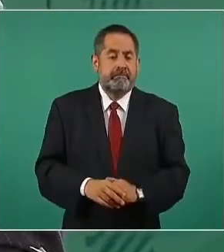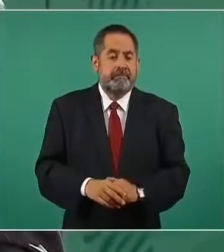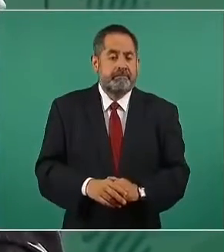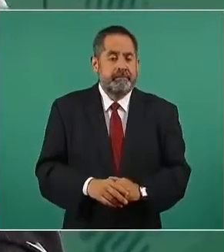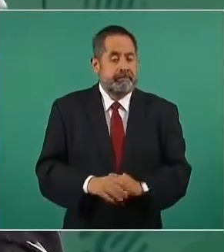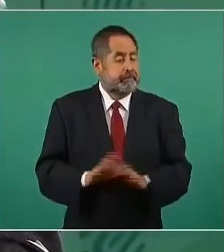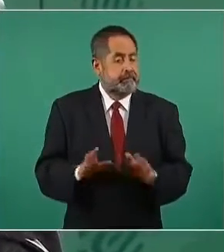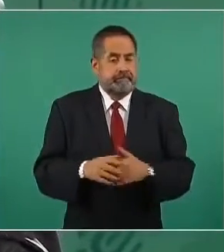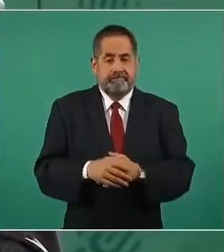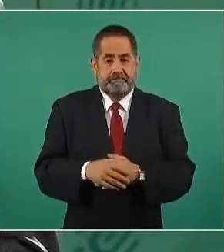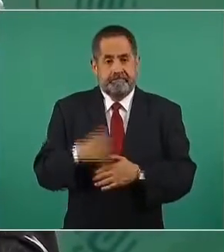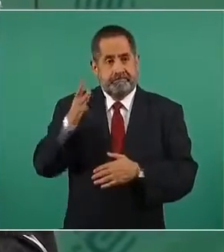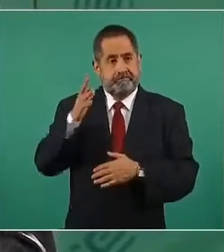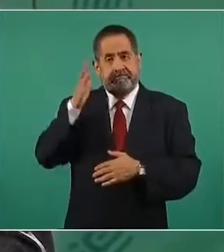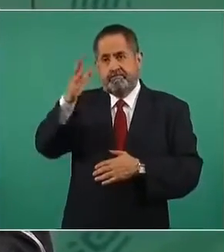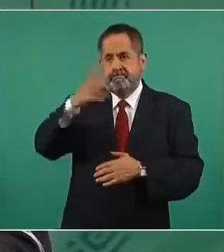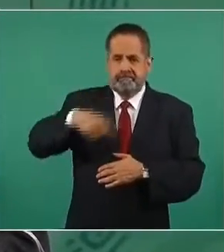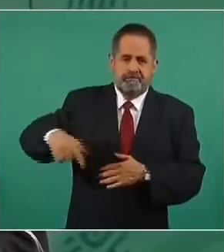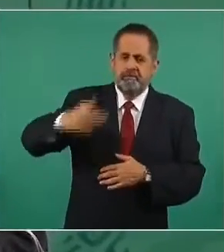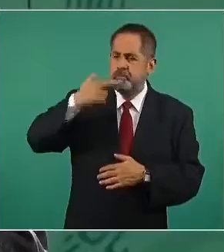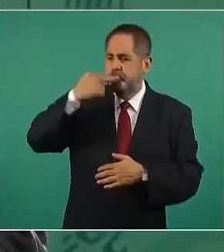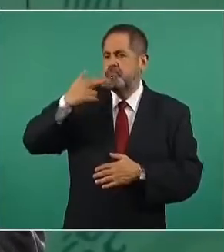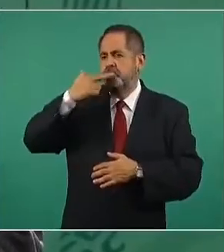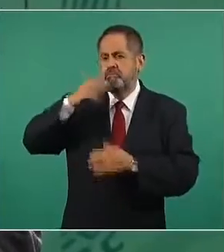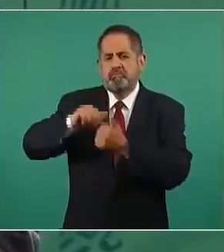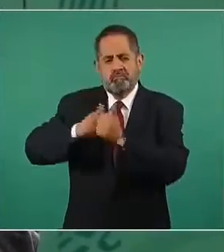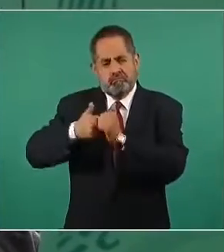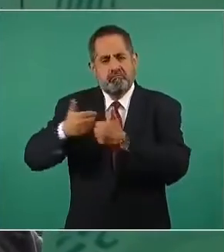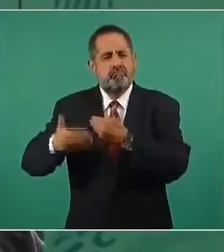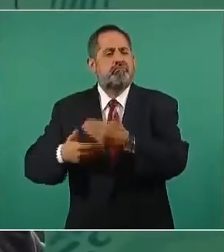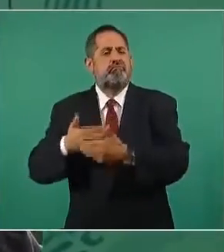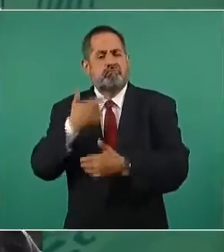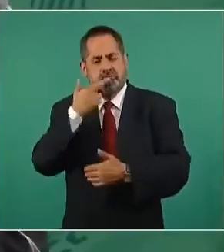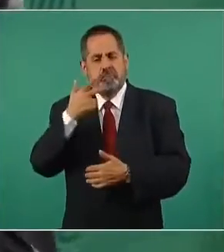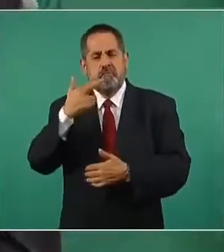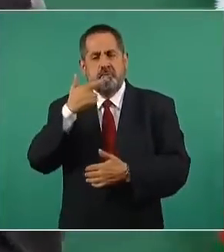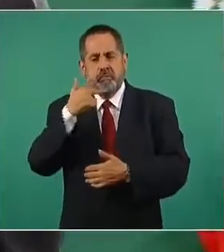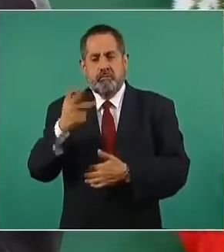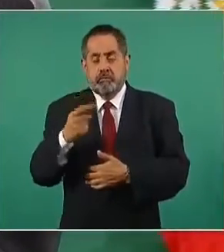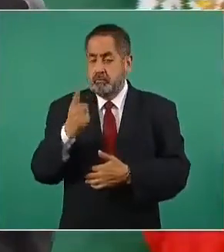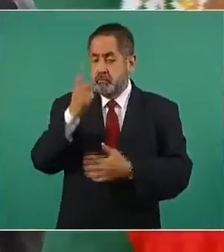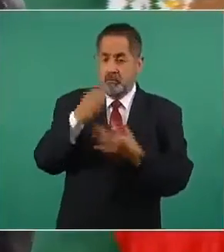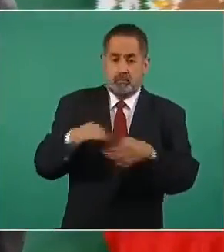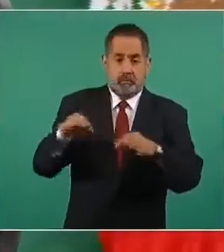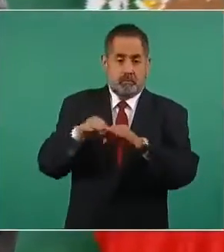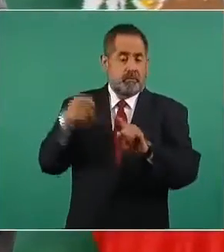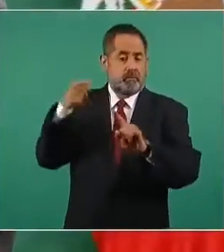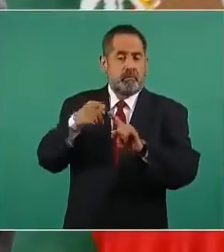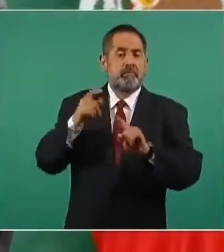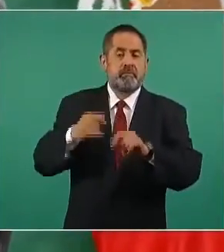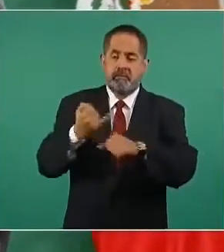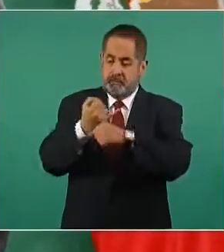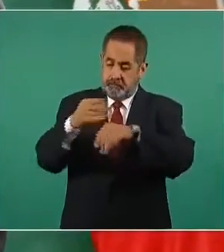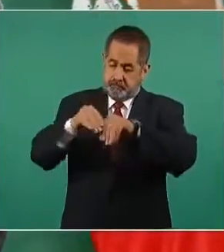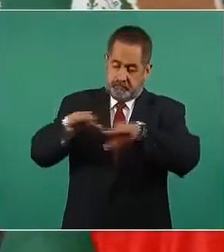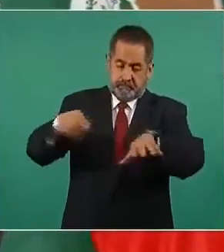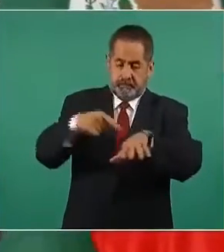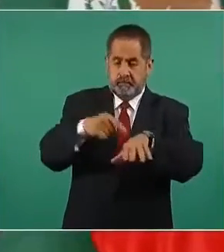Vamos hacia una sociedad mejor. Y es muy importante el manejo de la